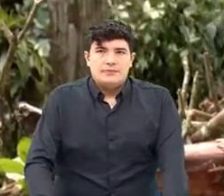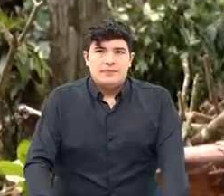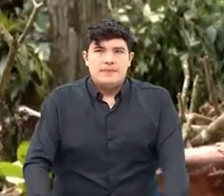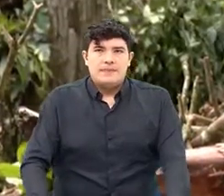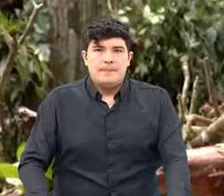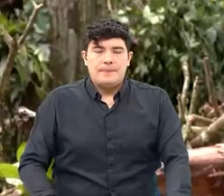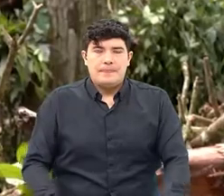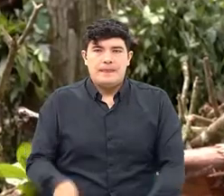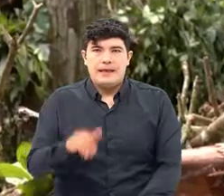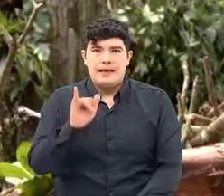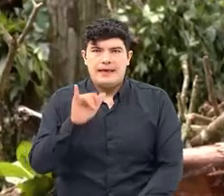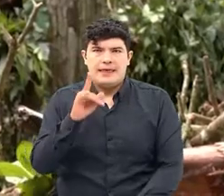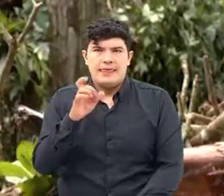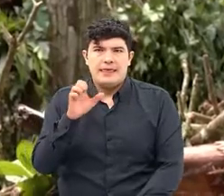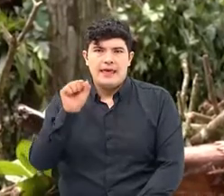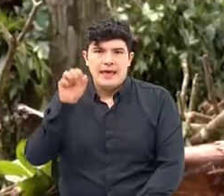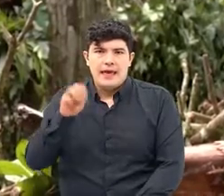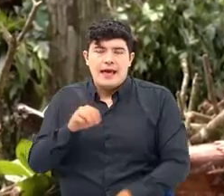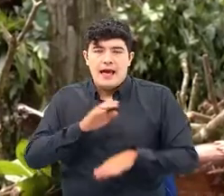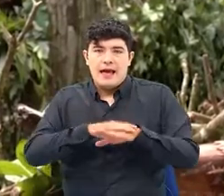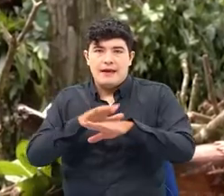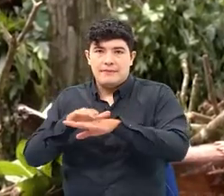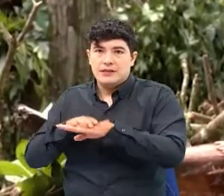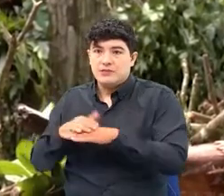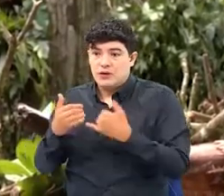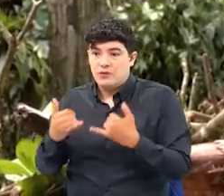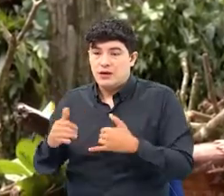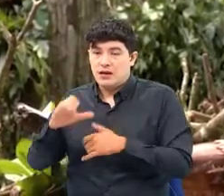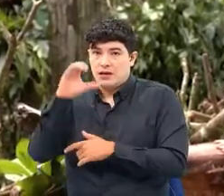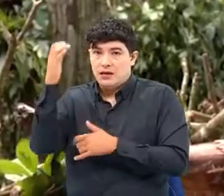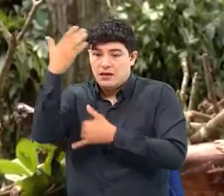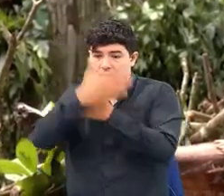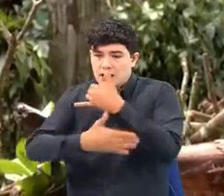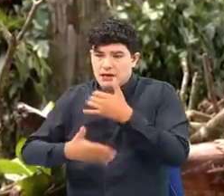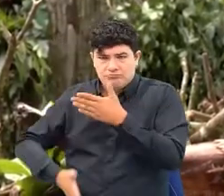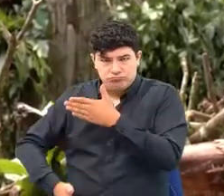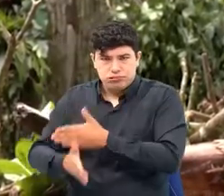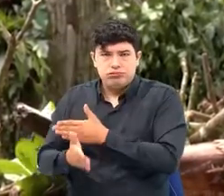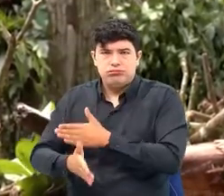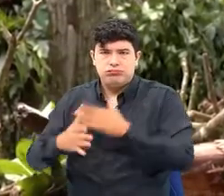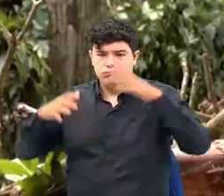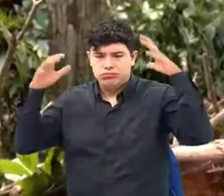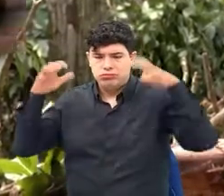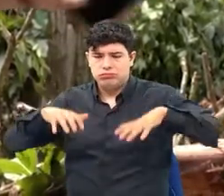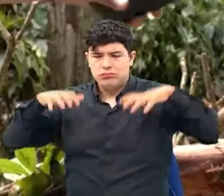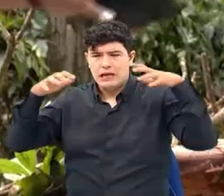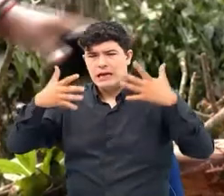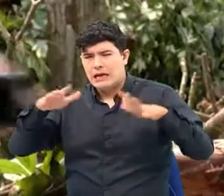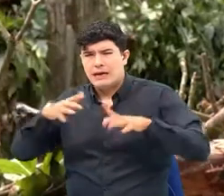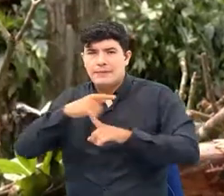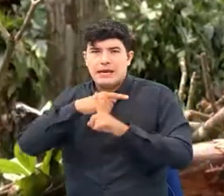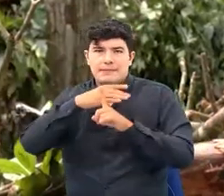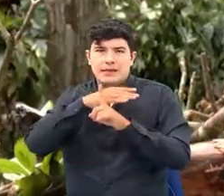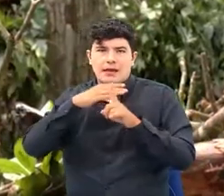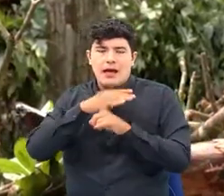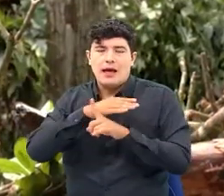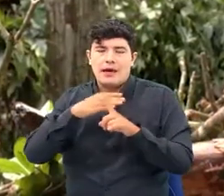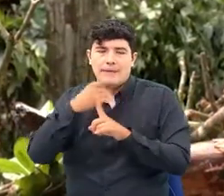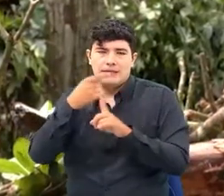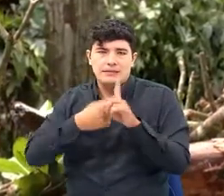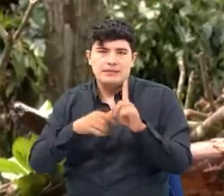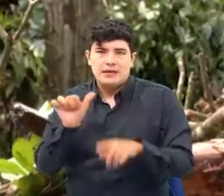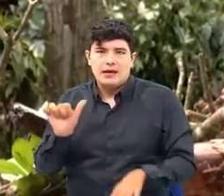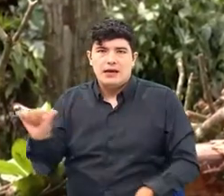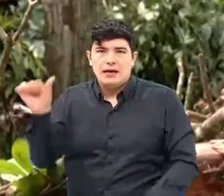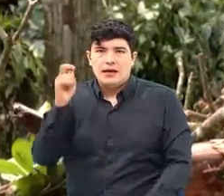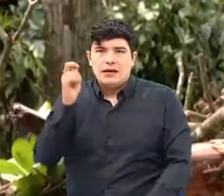Según el IDEAN lo ha manifestado, lloverá fuertemente en gran parte del territorio colombiano hasta mediados del mes de agosto. Aquí también las comunidades nos piden el favor